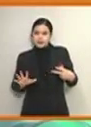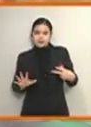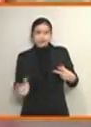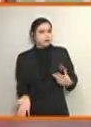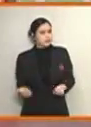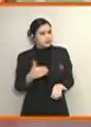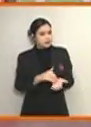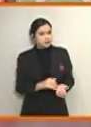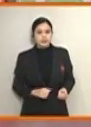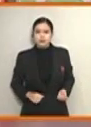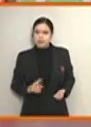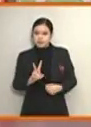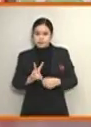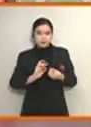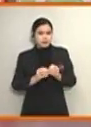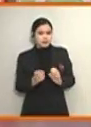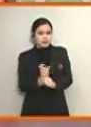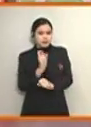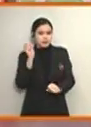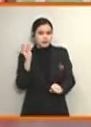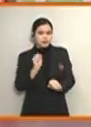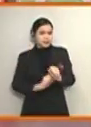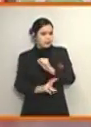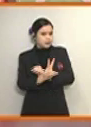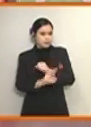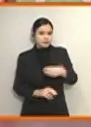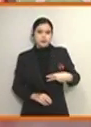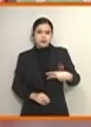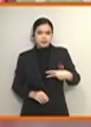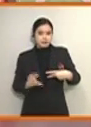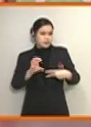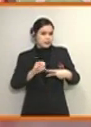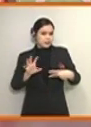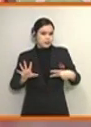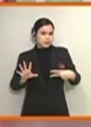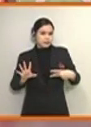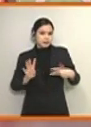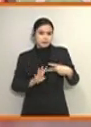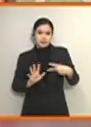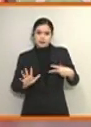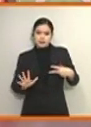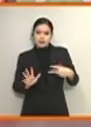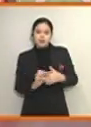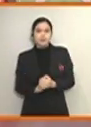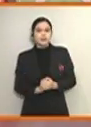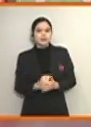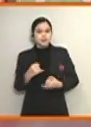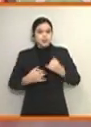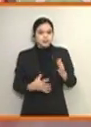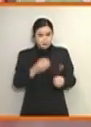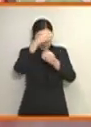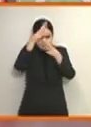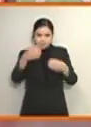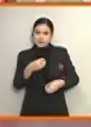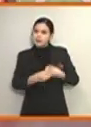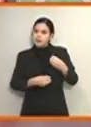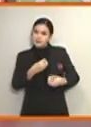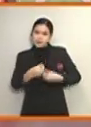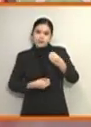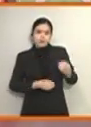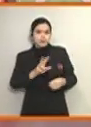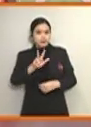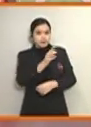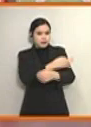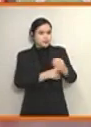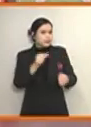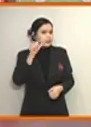45. Repito con mucho gusto, los dos números ganadores en premiados son el 05 y el 45. Jugador, te comento que en el sorteo de las 3 de la tarde